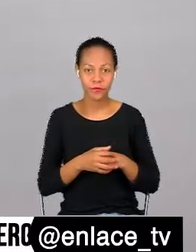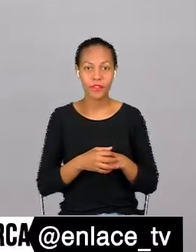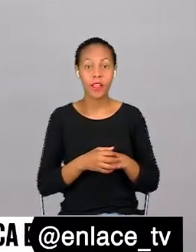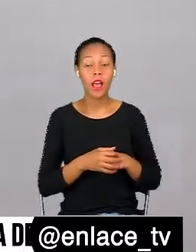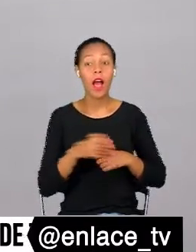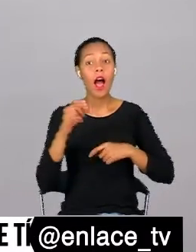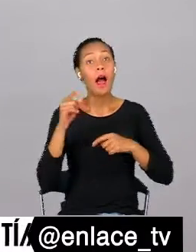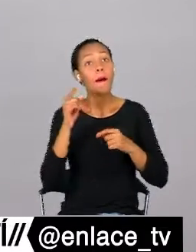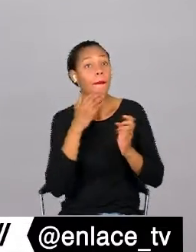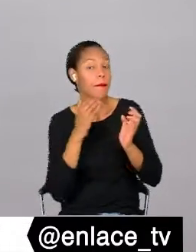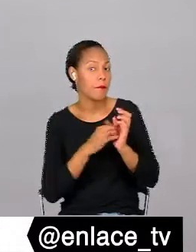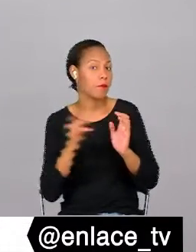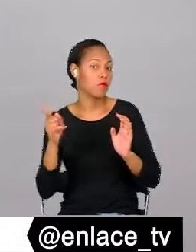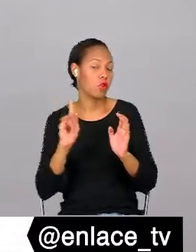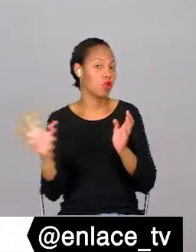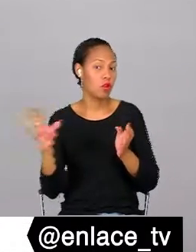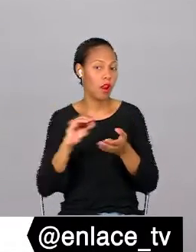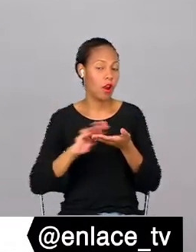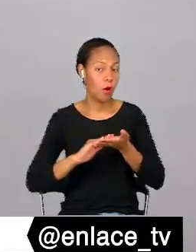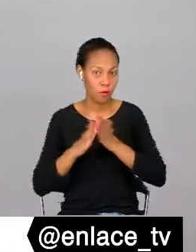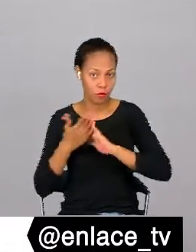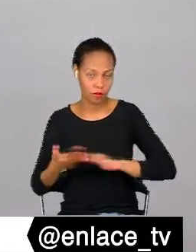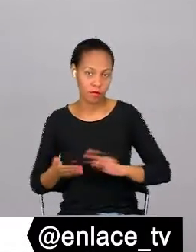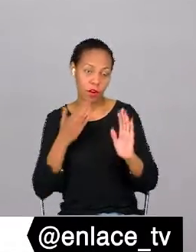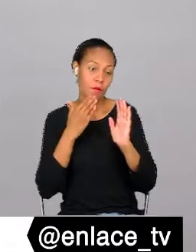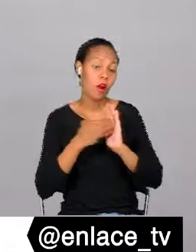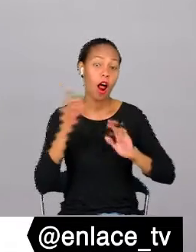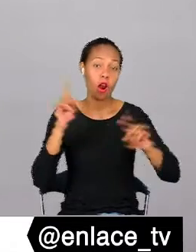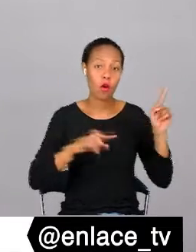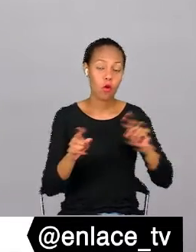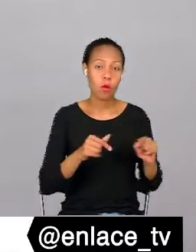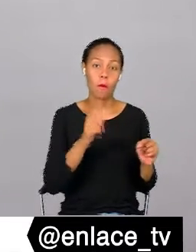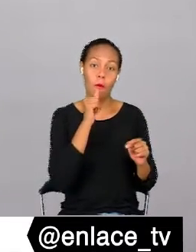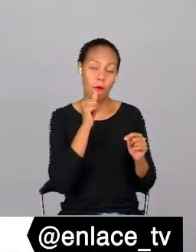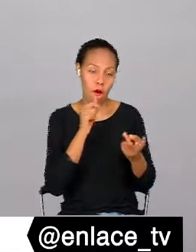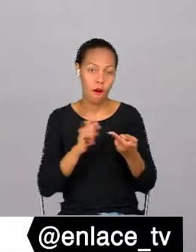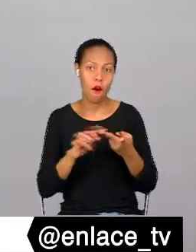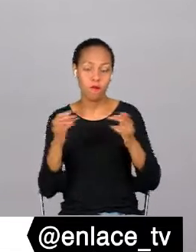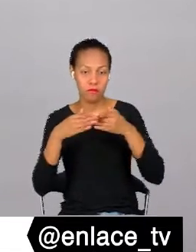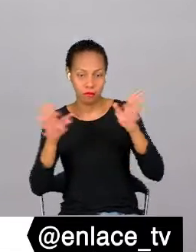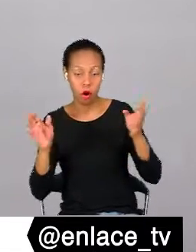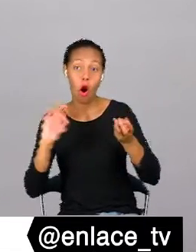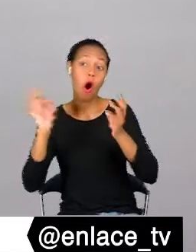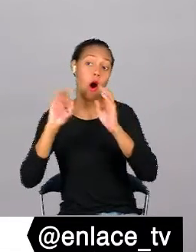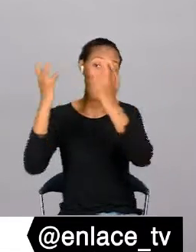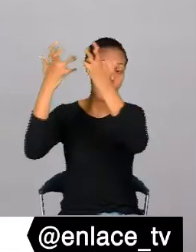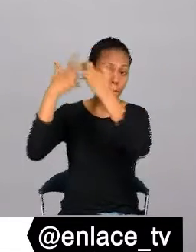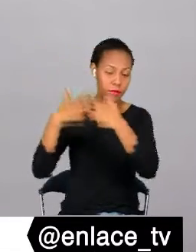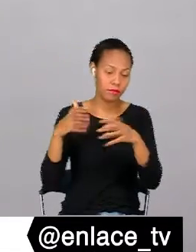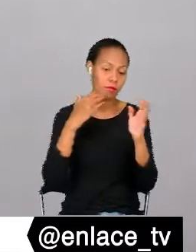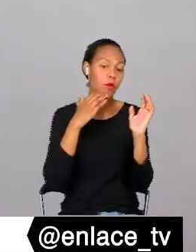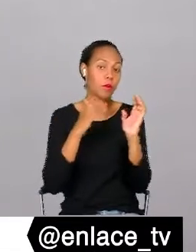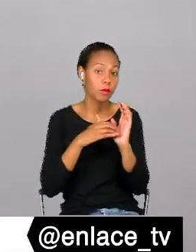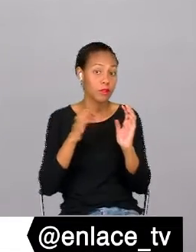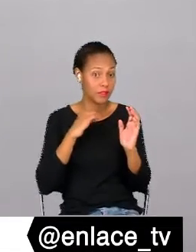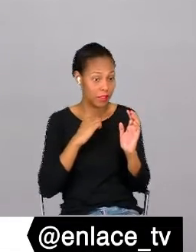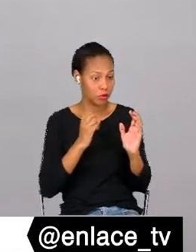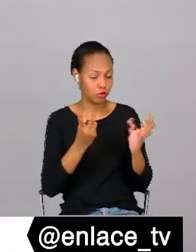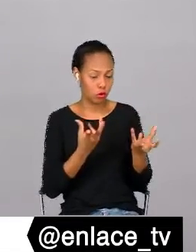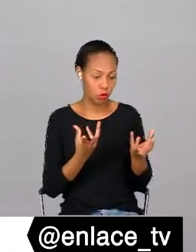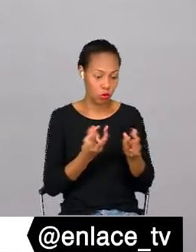ser públicas o privadas o de empresas, que una vez reunidos dentro de un grupo de